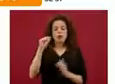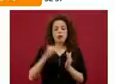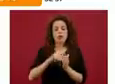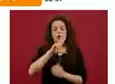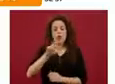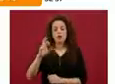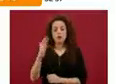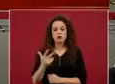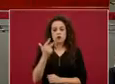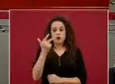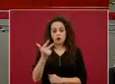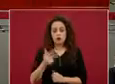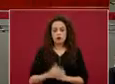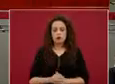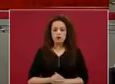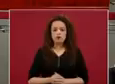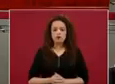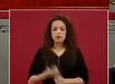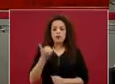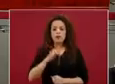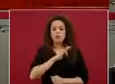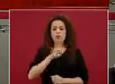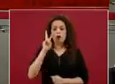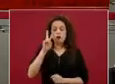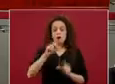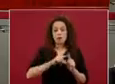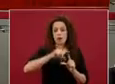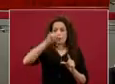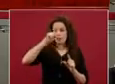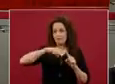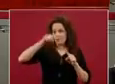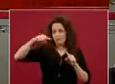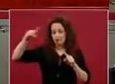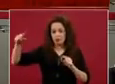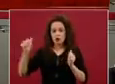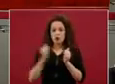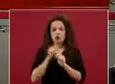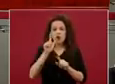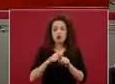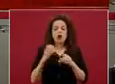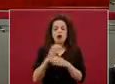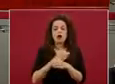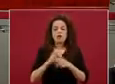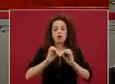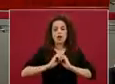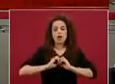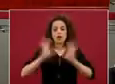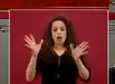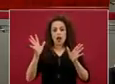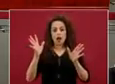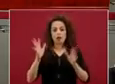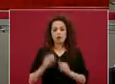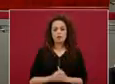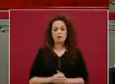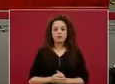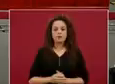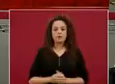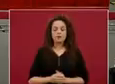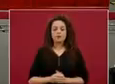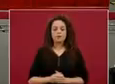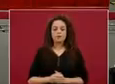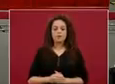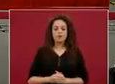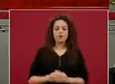720.858, y que además los vemos representados en las columnas de color café claro que están en la parte inferior de la